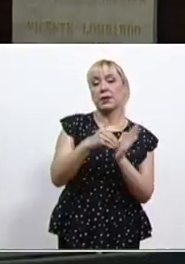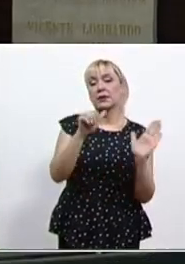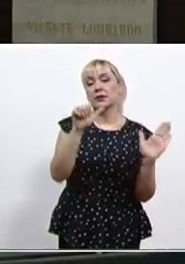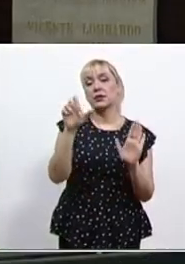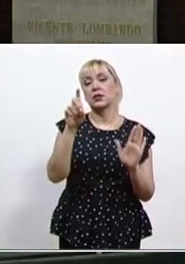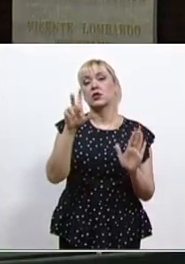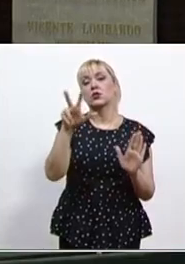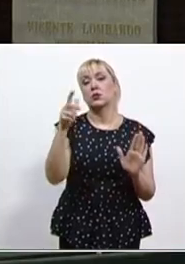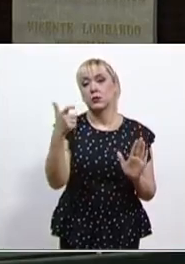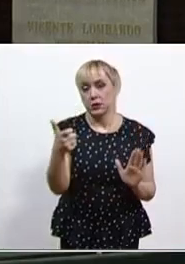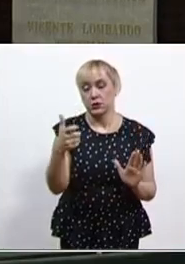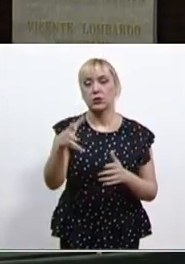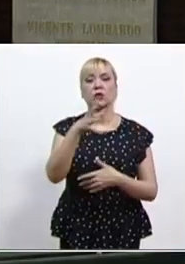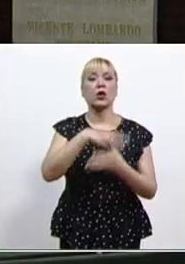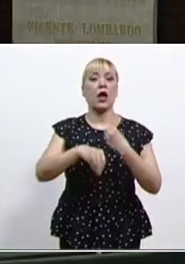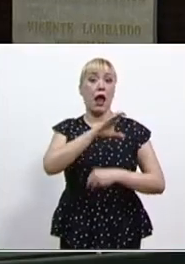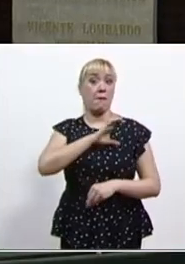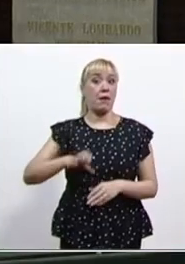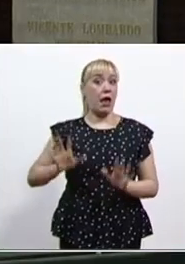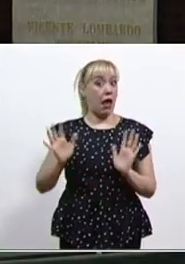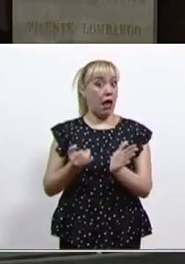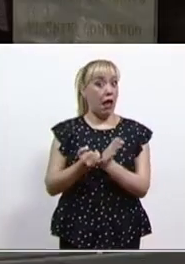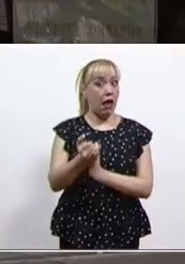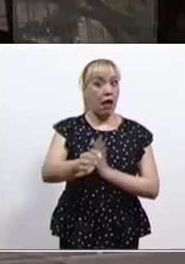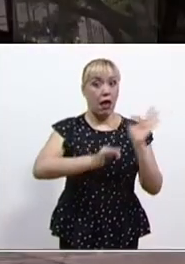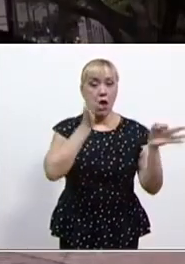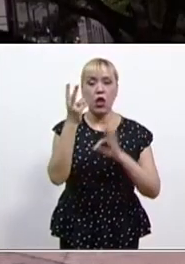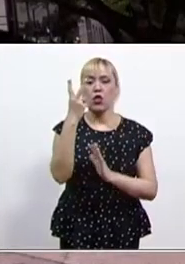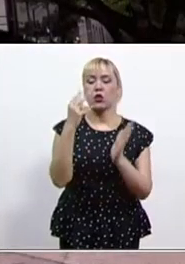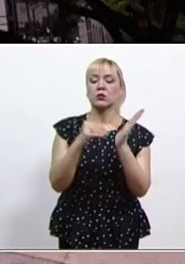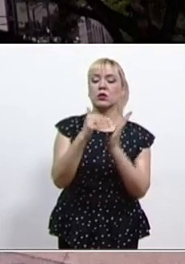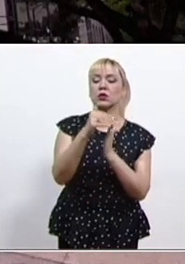329.638 pesos y en campaña